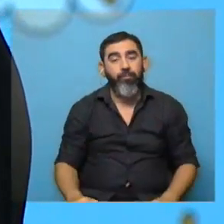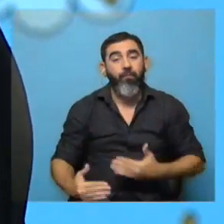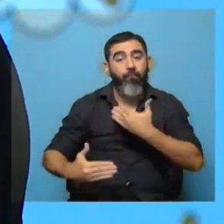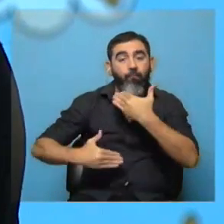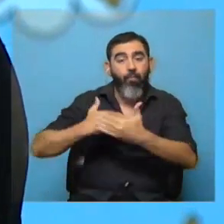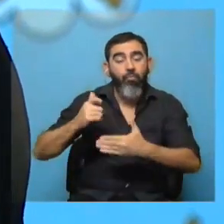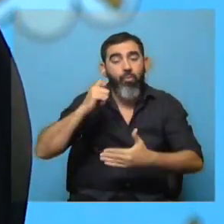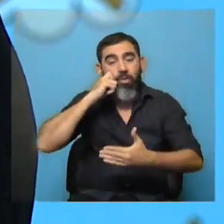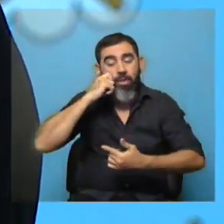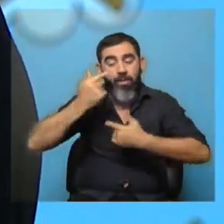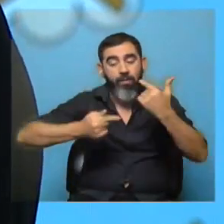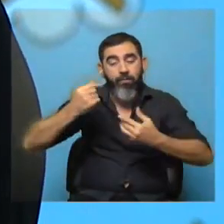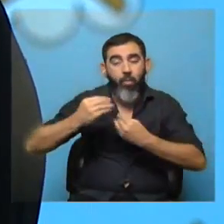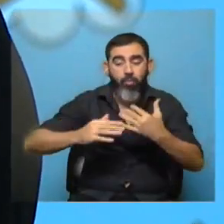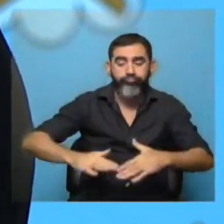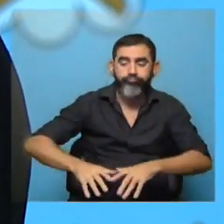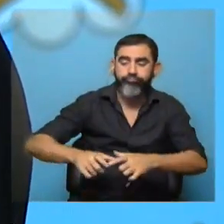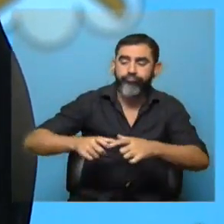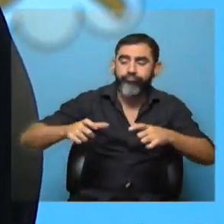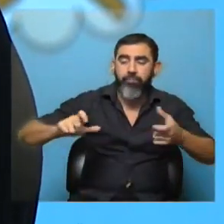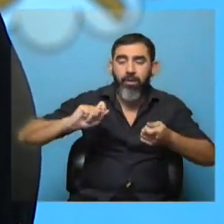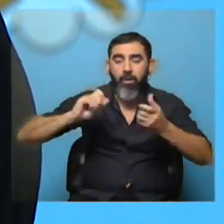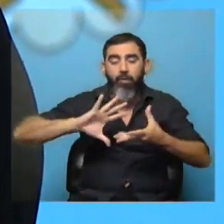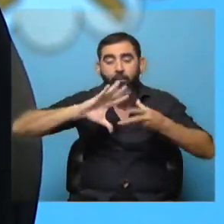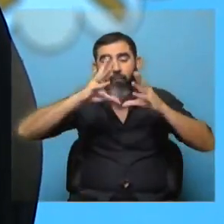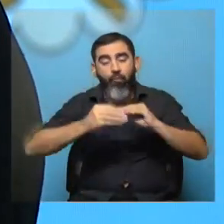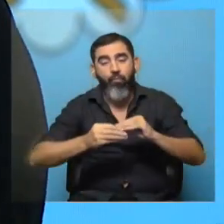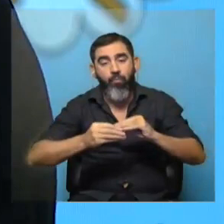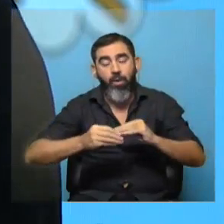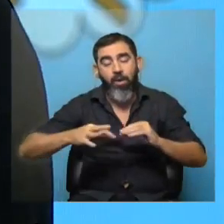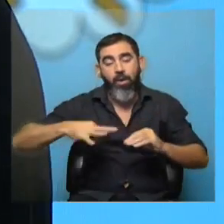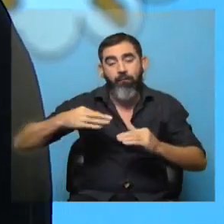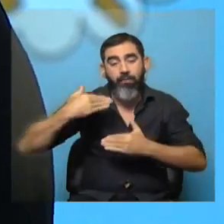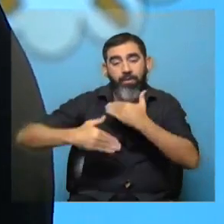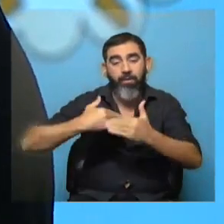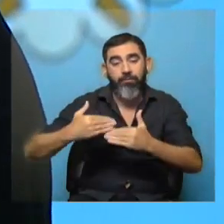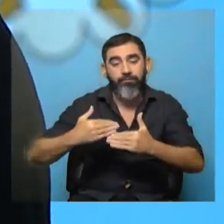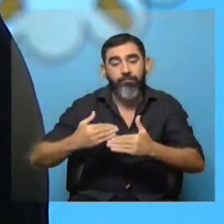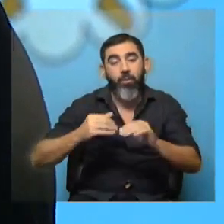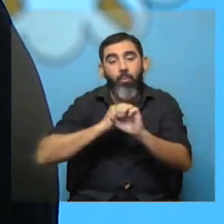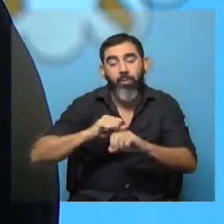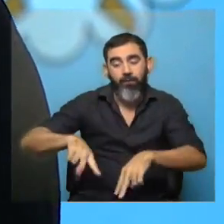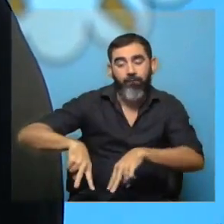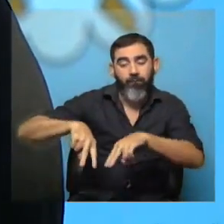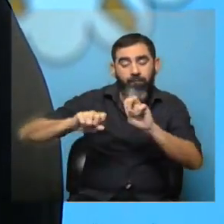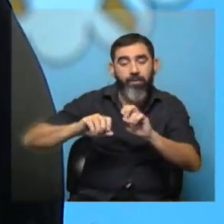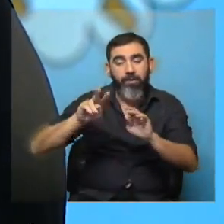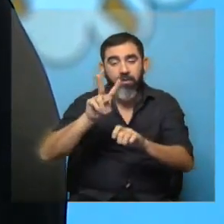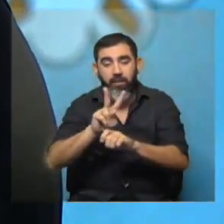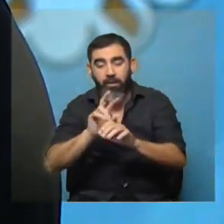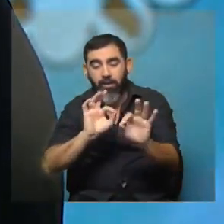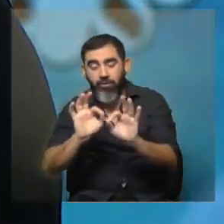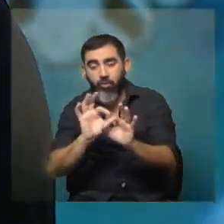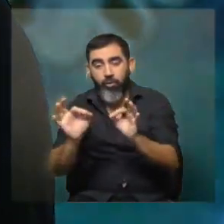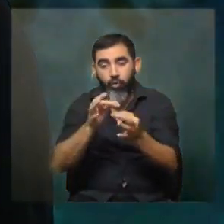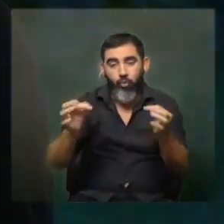las edades del bicho, cómo fue creciendo, cómo fue cambiando de forma a lo largo de su crecimiento, y permite hacer estudios de mediciones y de